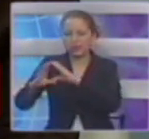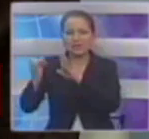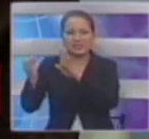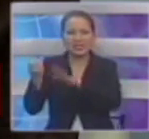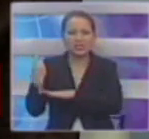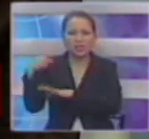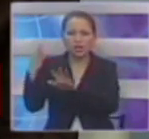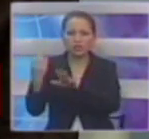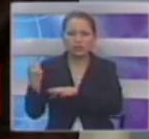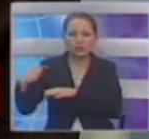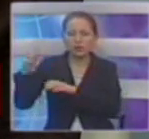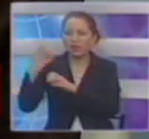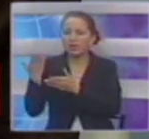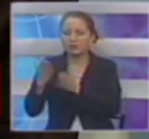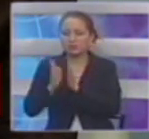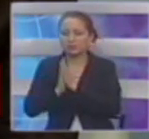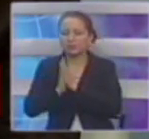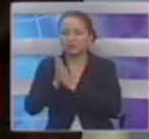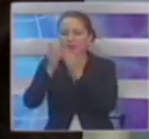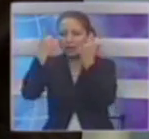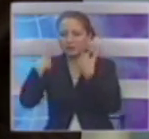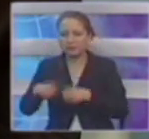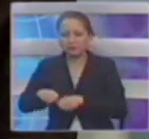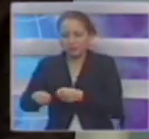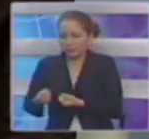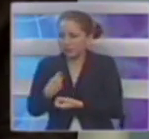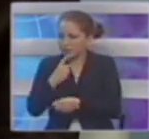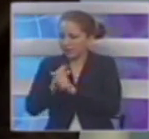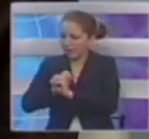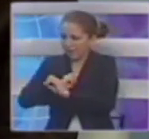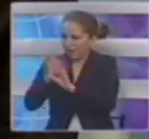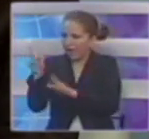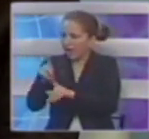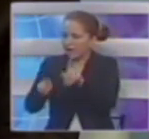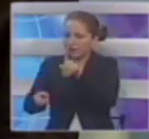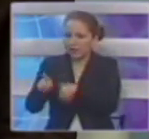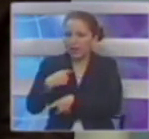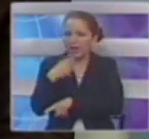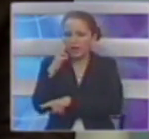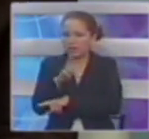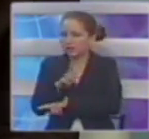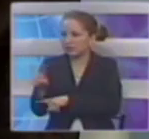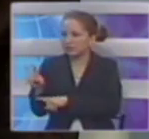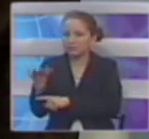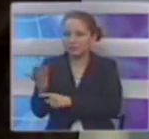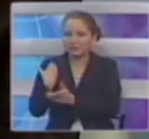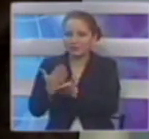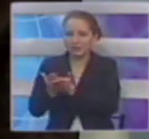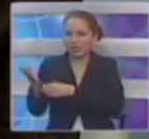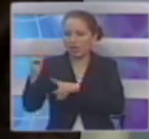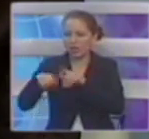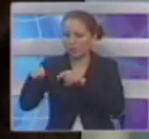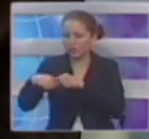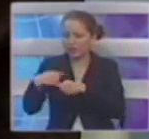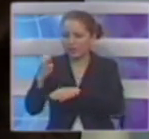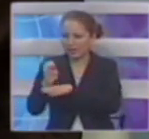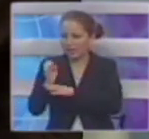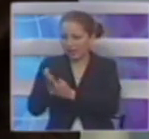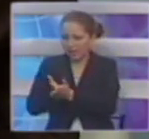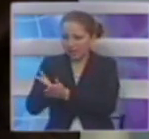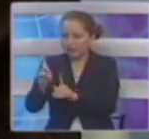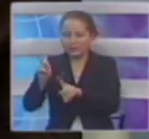de dólares en un monasterio. Bueno, son claras demostraciones de que esa no es la línea por la que debe ir el